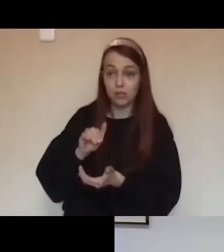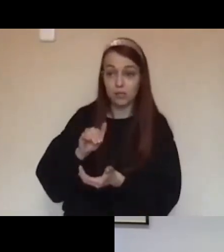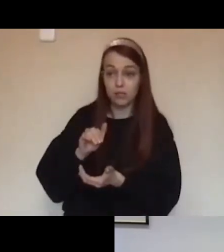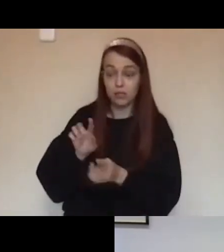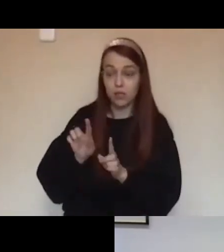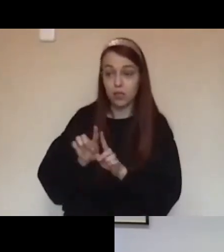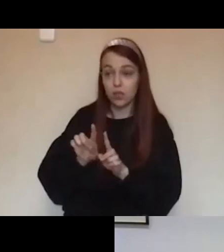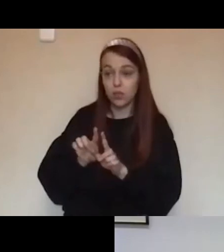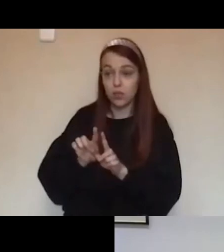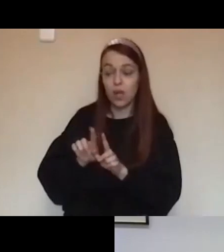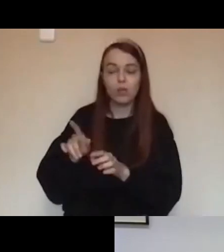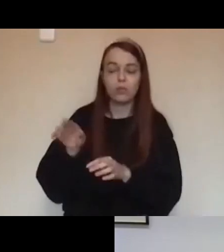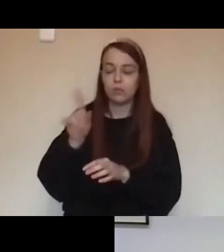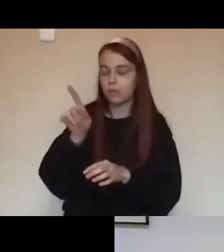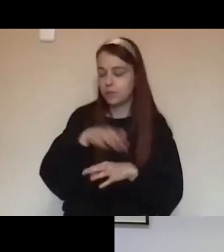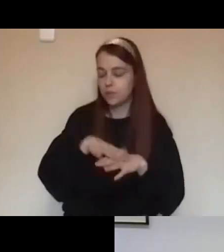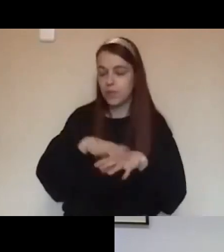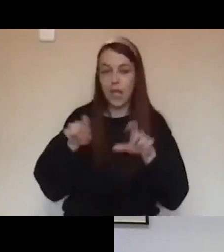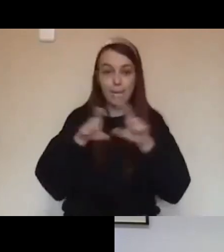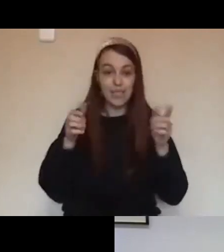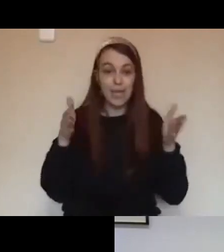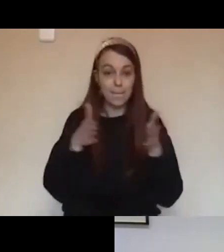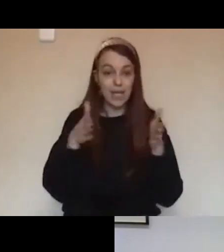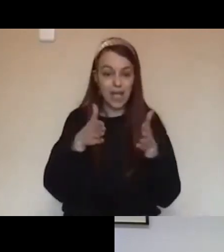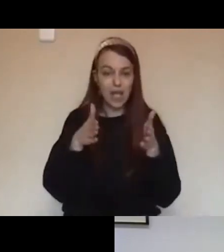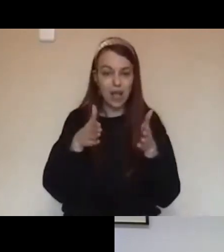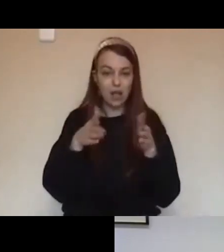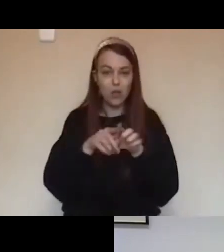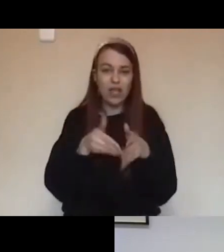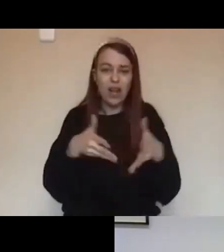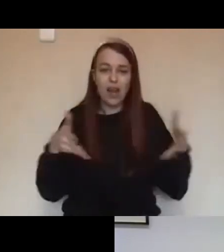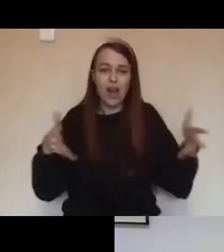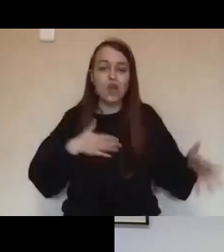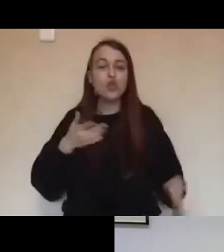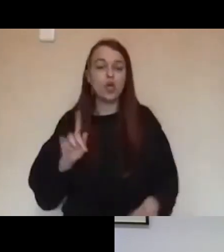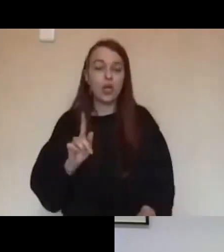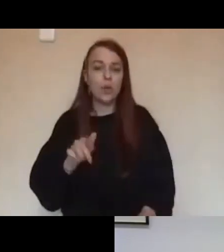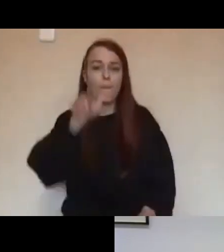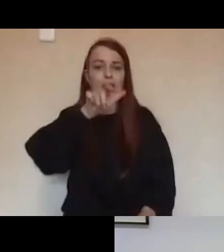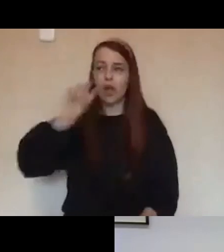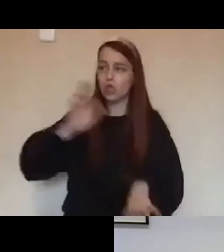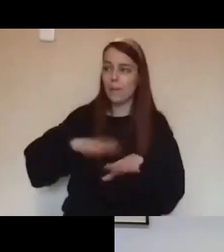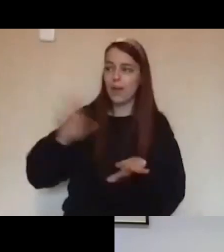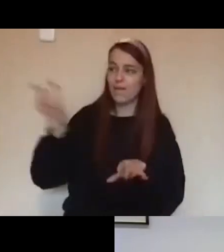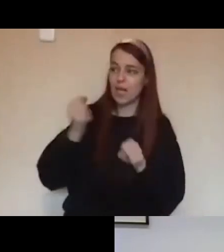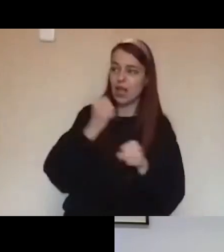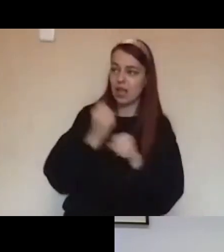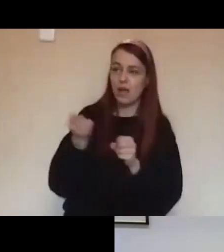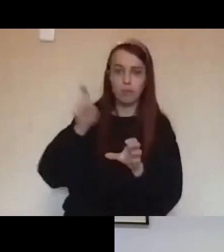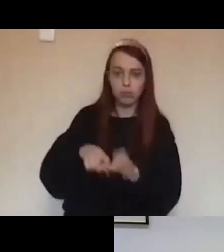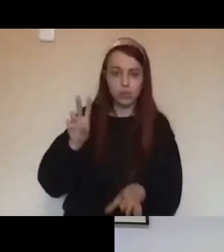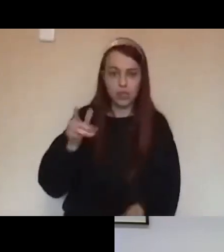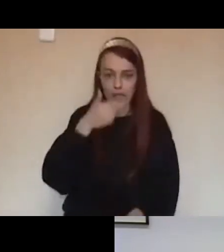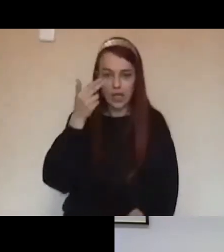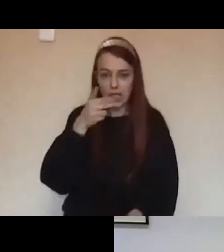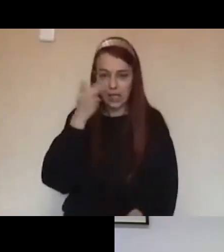mucho, pero sí que quieren encontrar otras personas con las que trabajar. Pero no hay este sentimiento generalizado de que